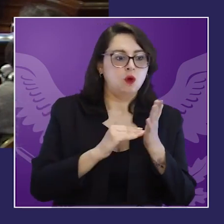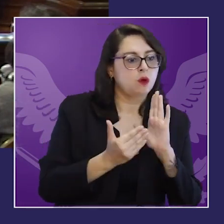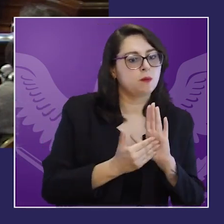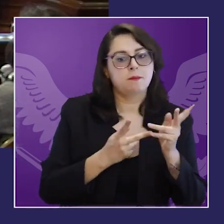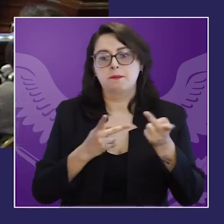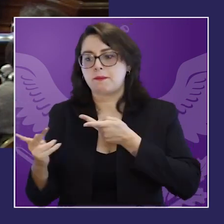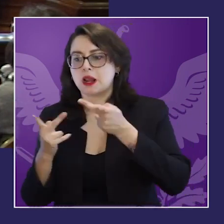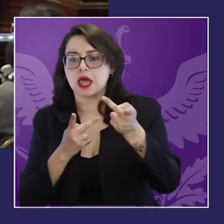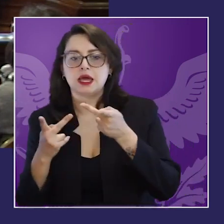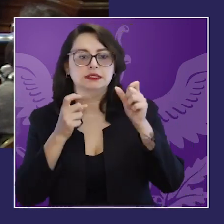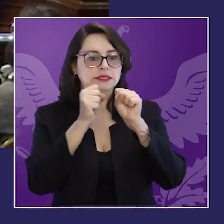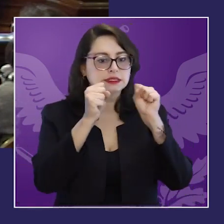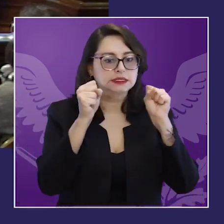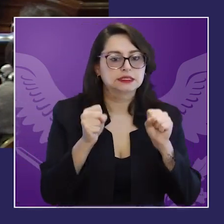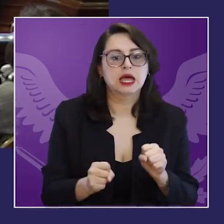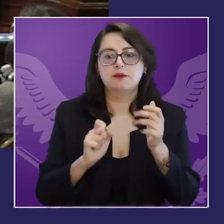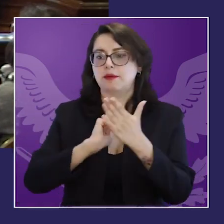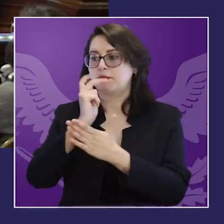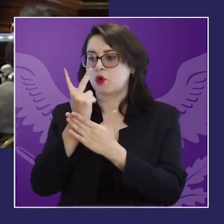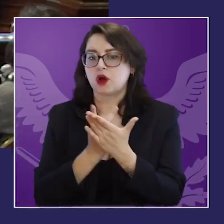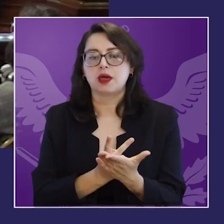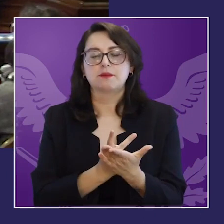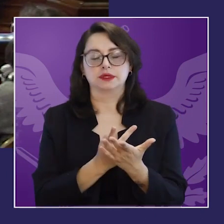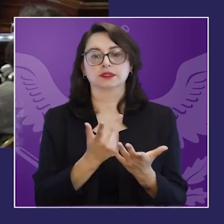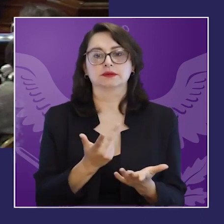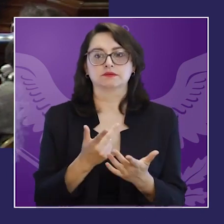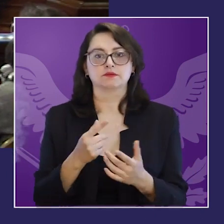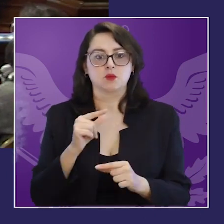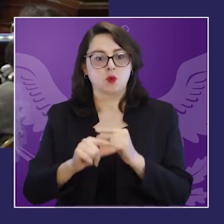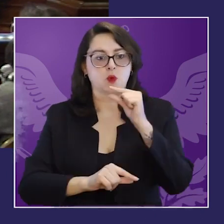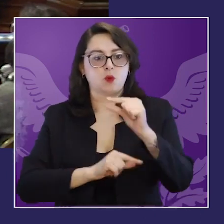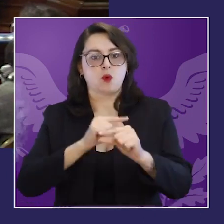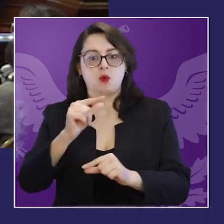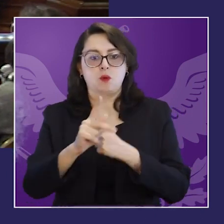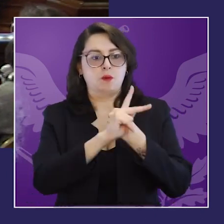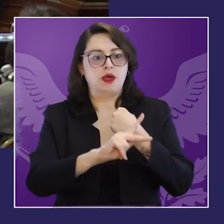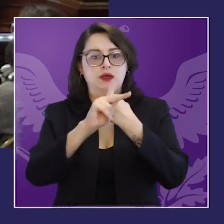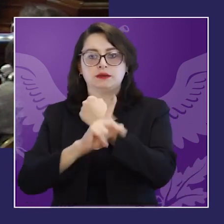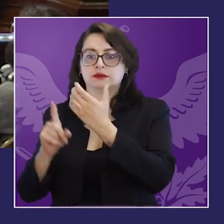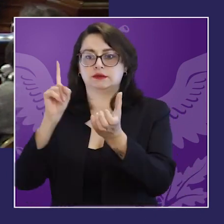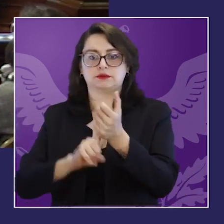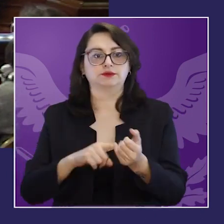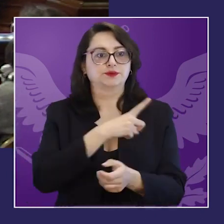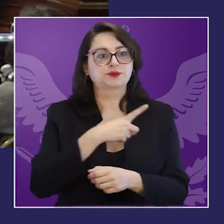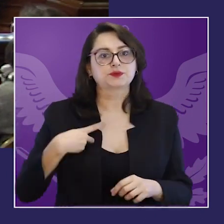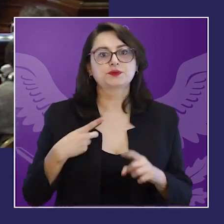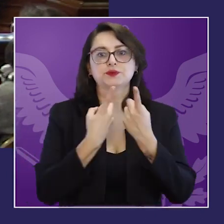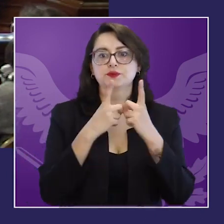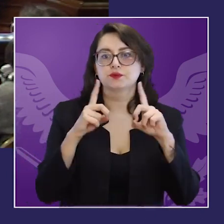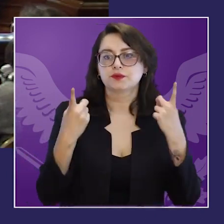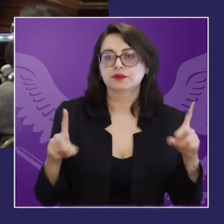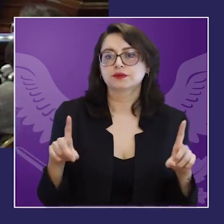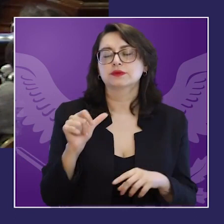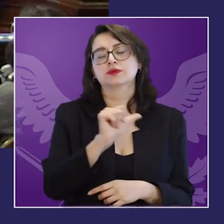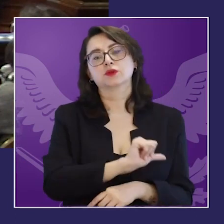través o por medio de diferentes estrategias, sistemas, mecanismos o programas nacionales que han ido